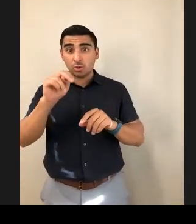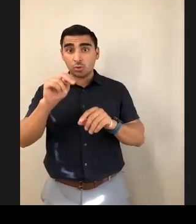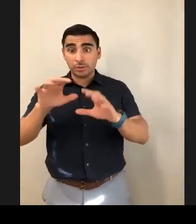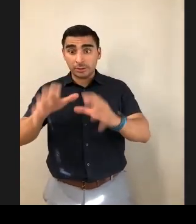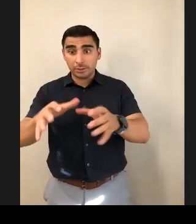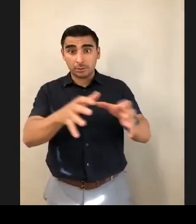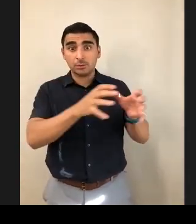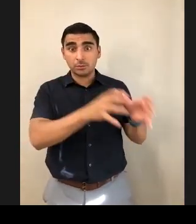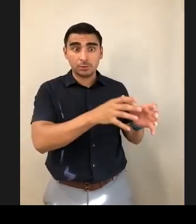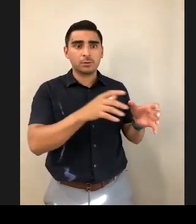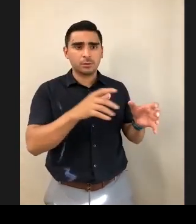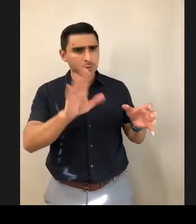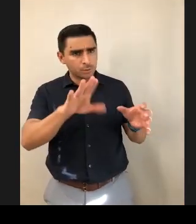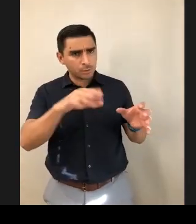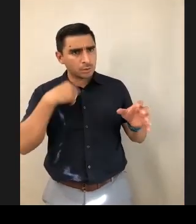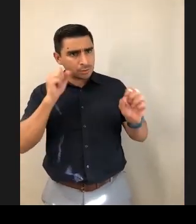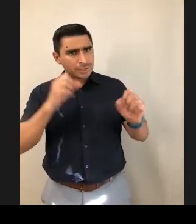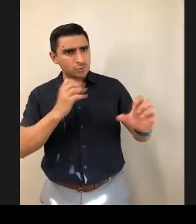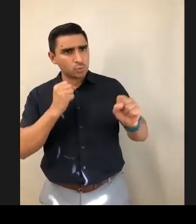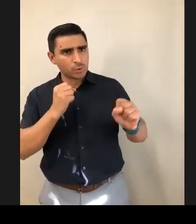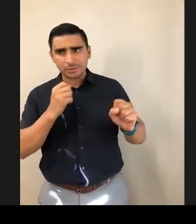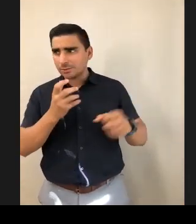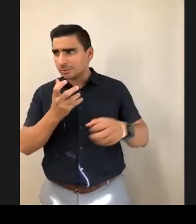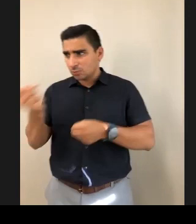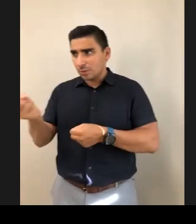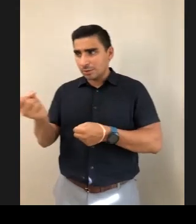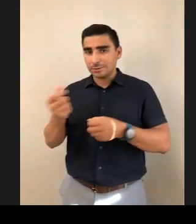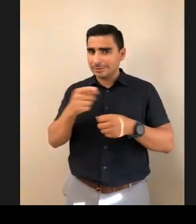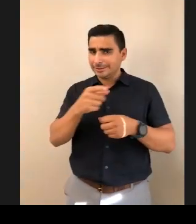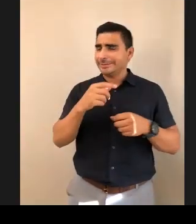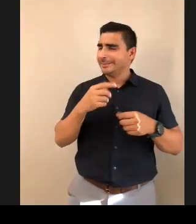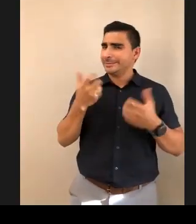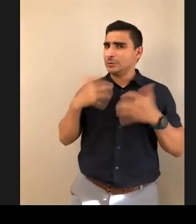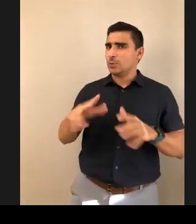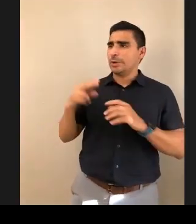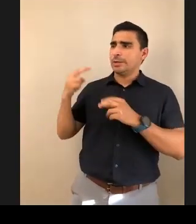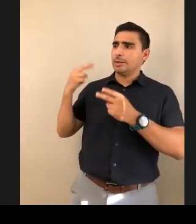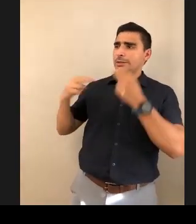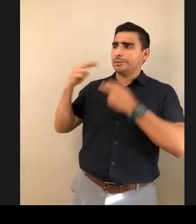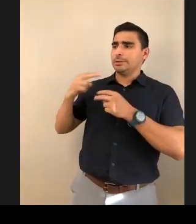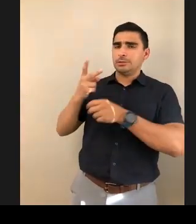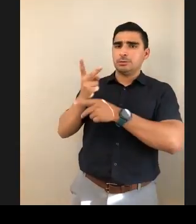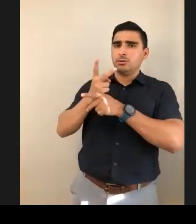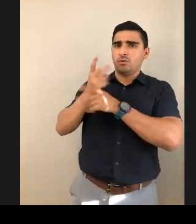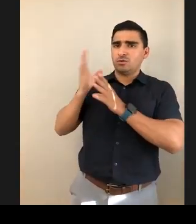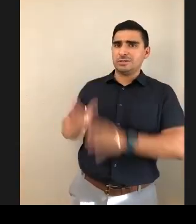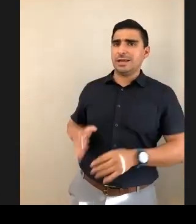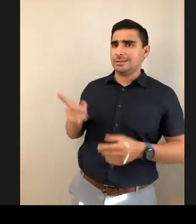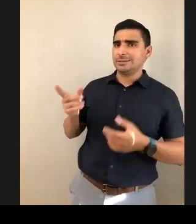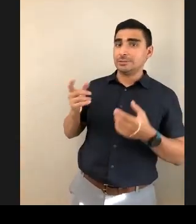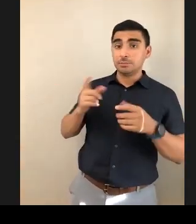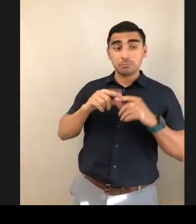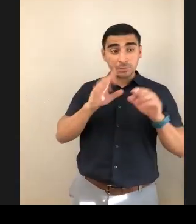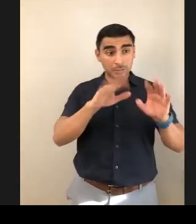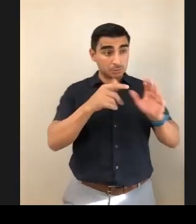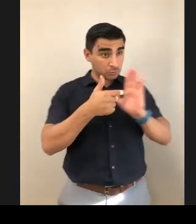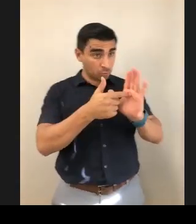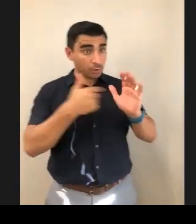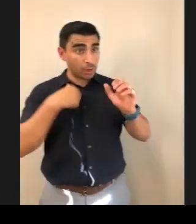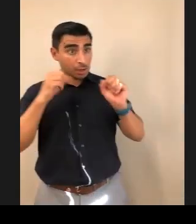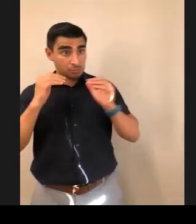asociaciones que confianza de que estás haciendo un trabajo justo, que vean que eres